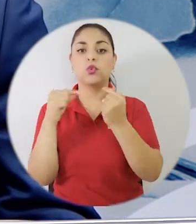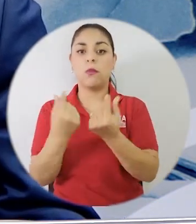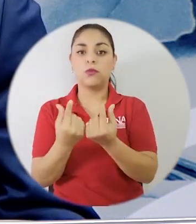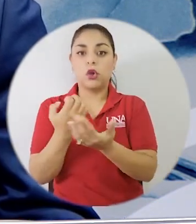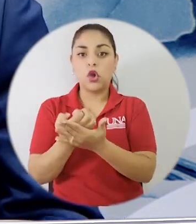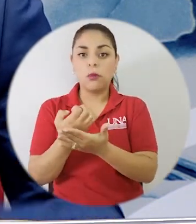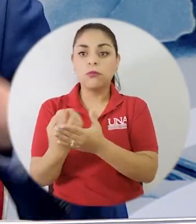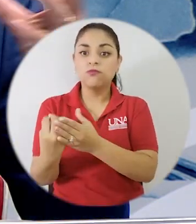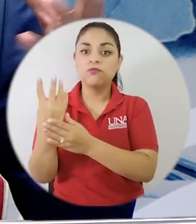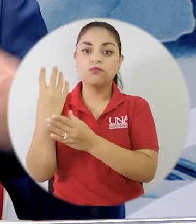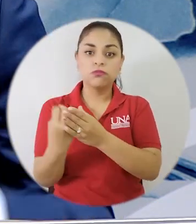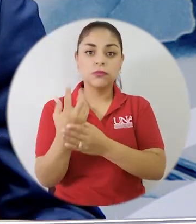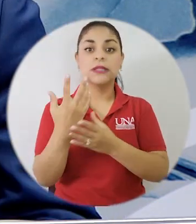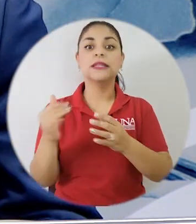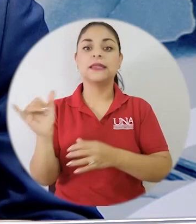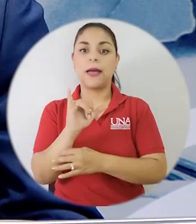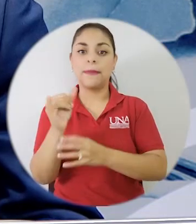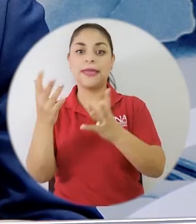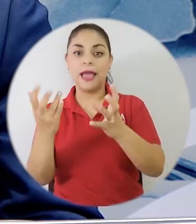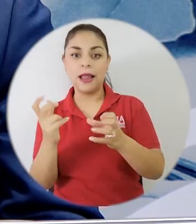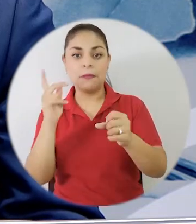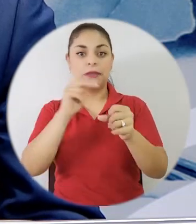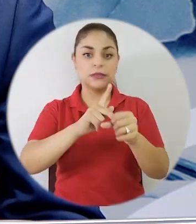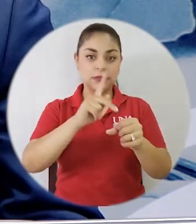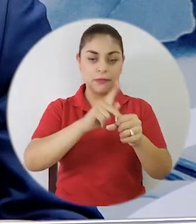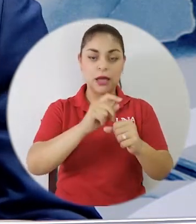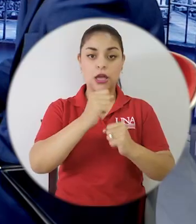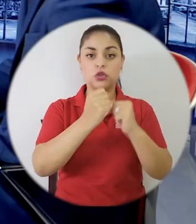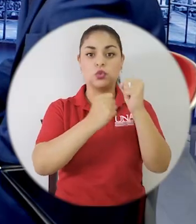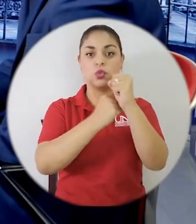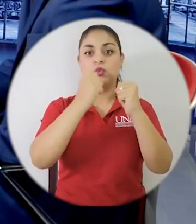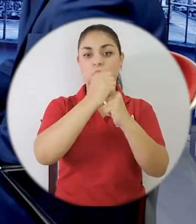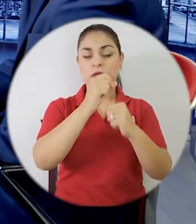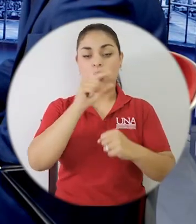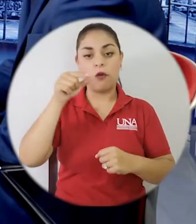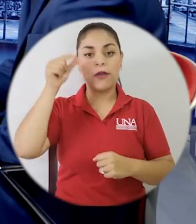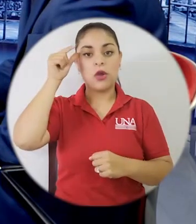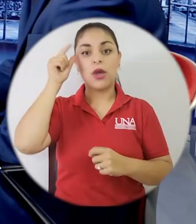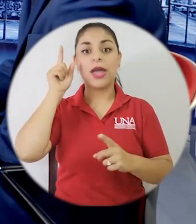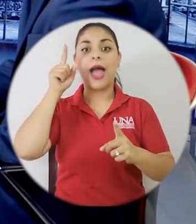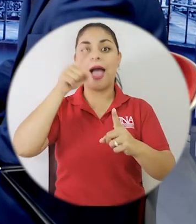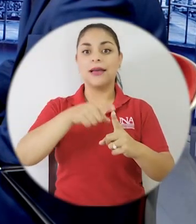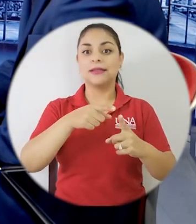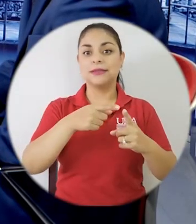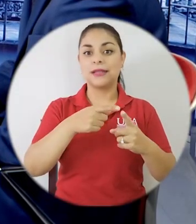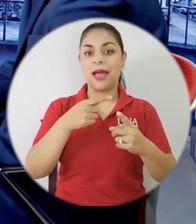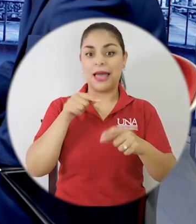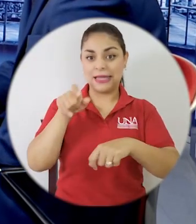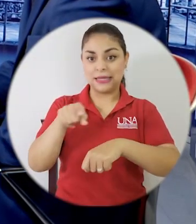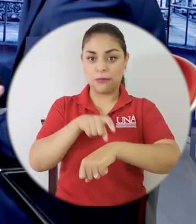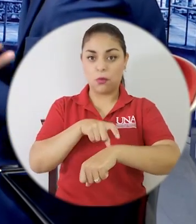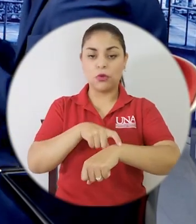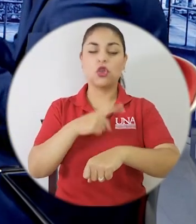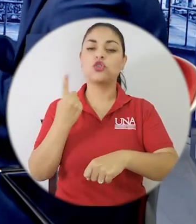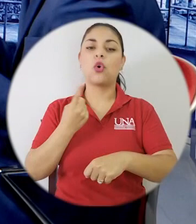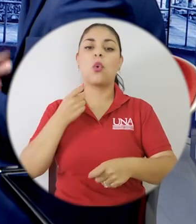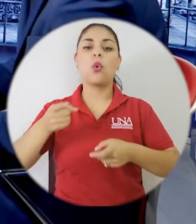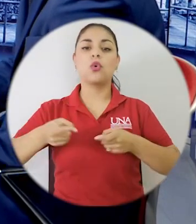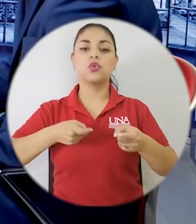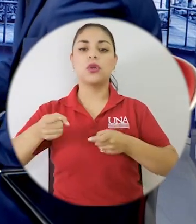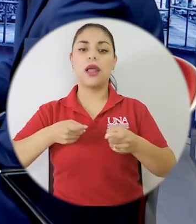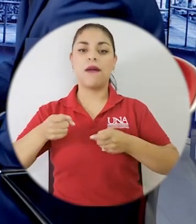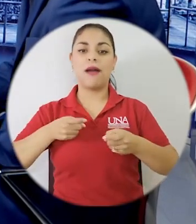participar de las estructuras de decisión del Estado, que hasta la fecha había sido controlado por la oligarquía agroexportadora, que